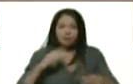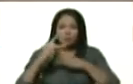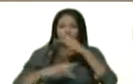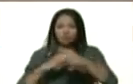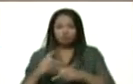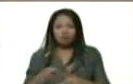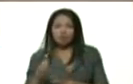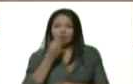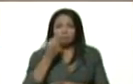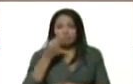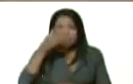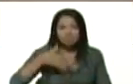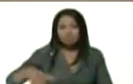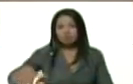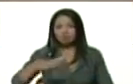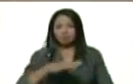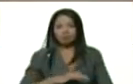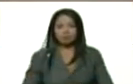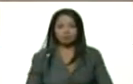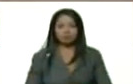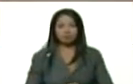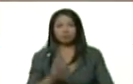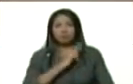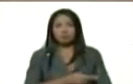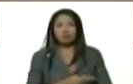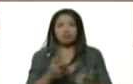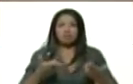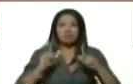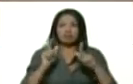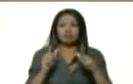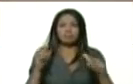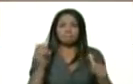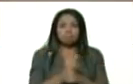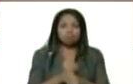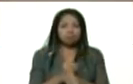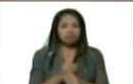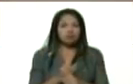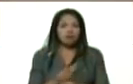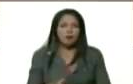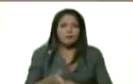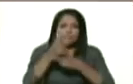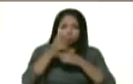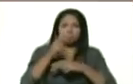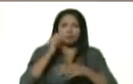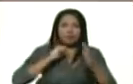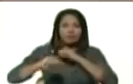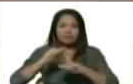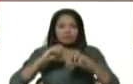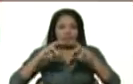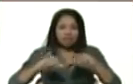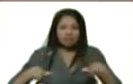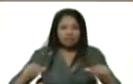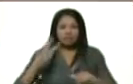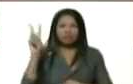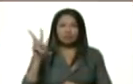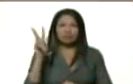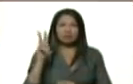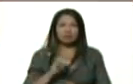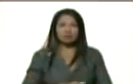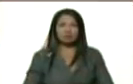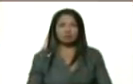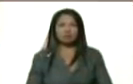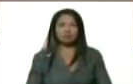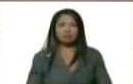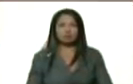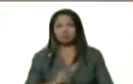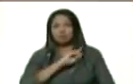pueblo, una fuerza que estuviera lista para tomar los fusiles para defender la tierra venezolana, una